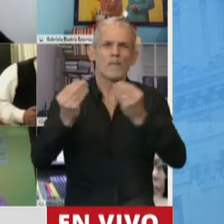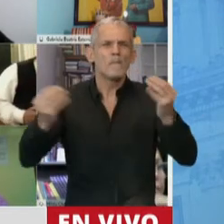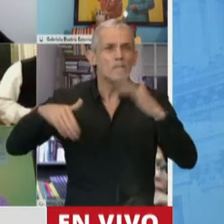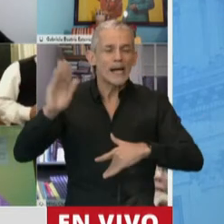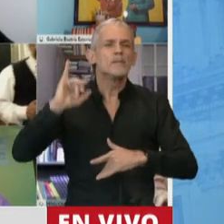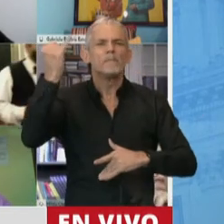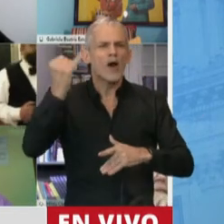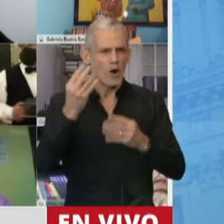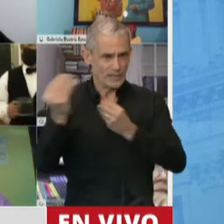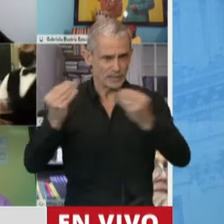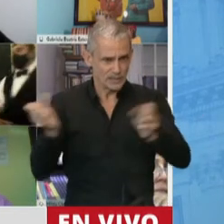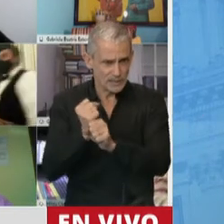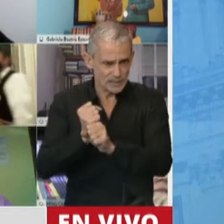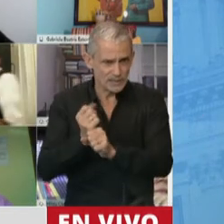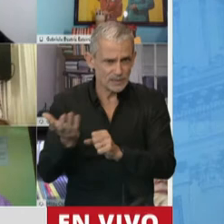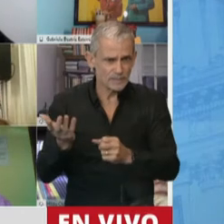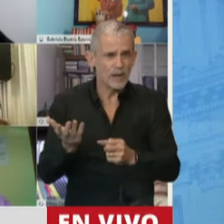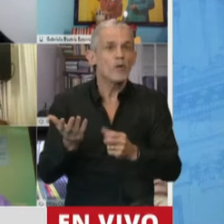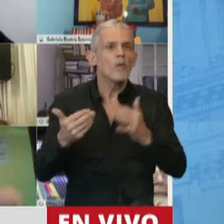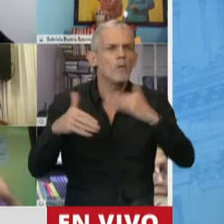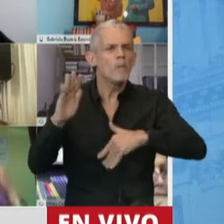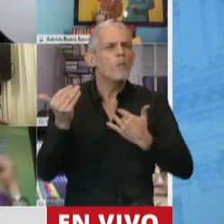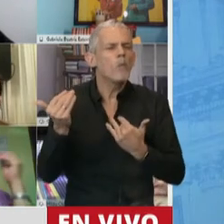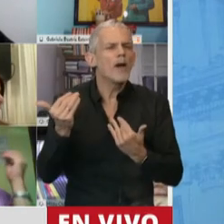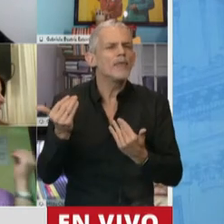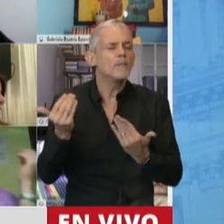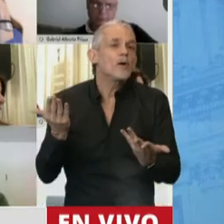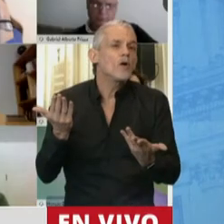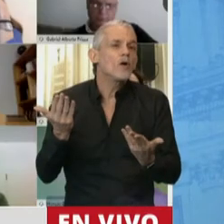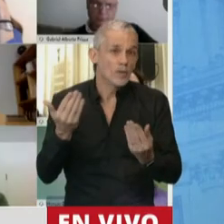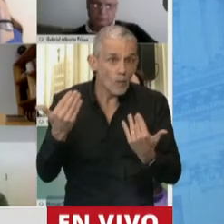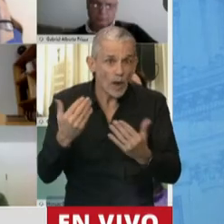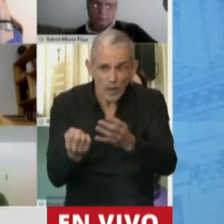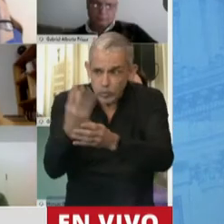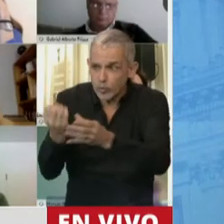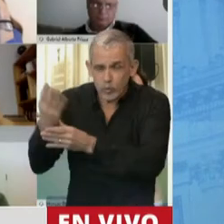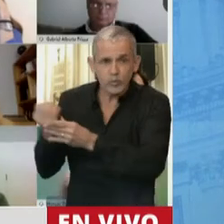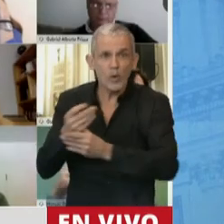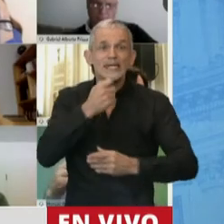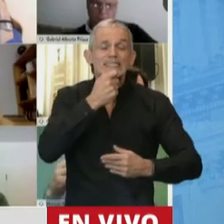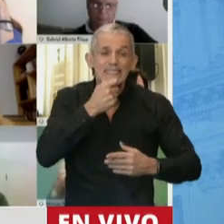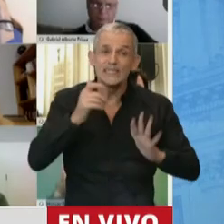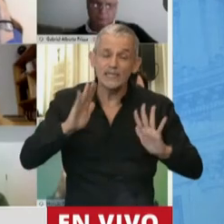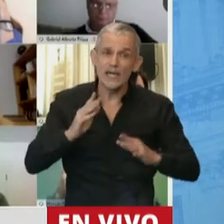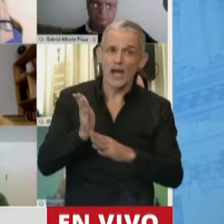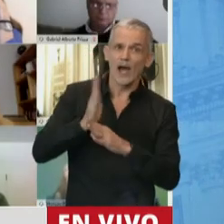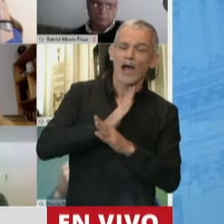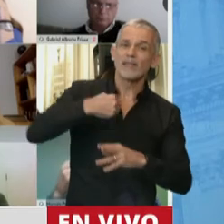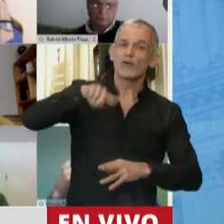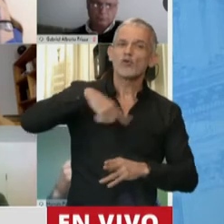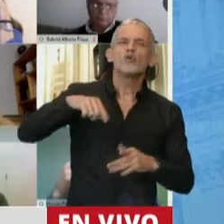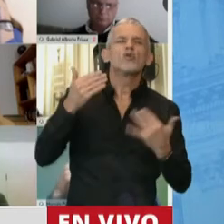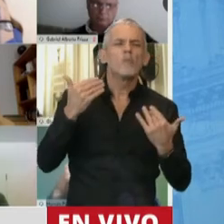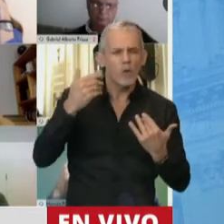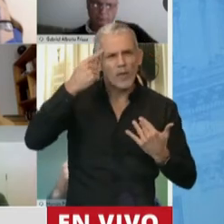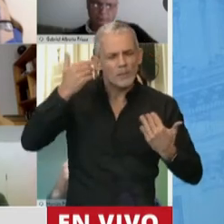y mejores empleos se pueden generar en tanto y en cuanto seamos capaces de